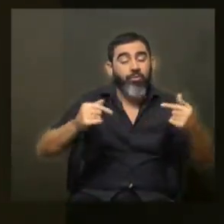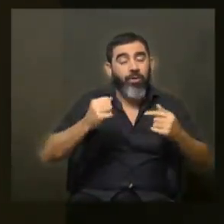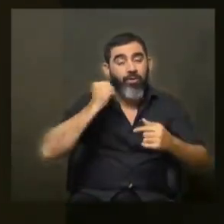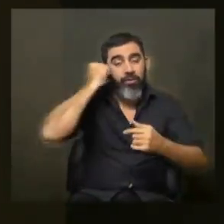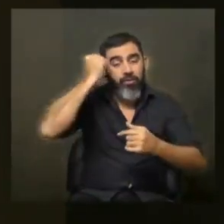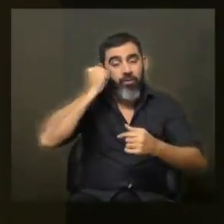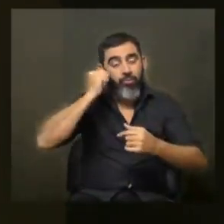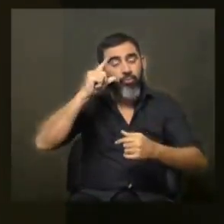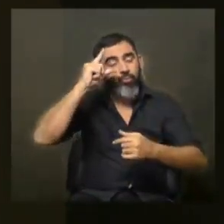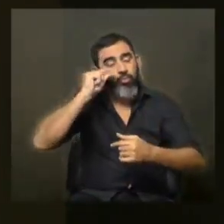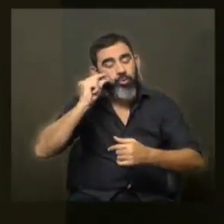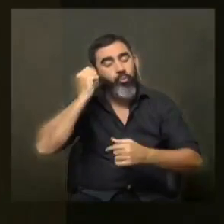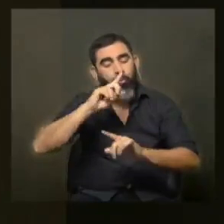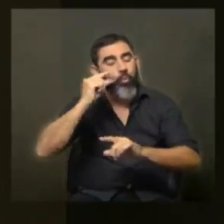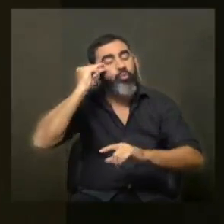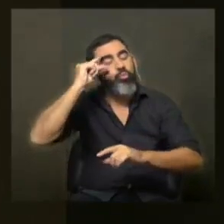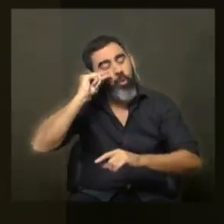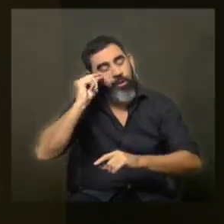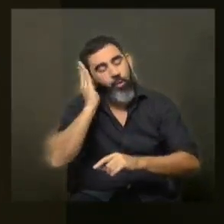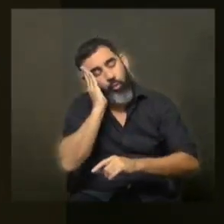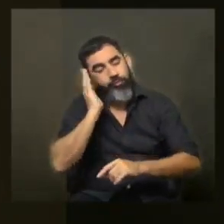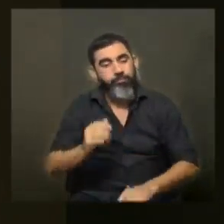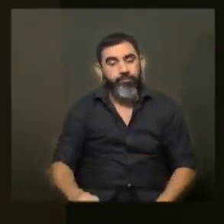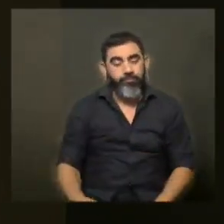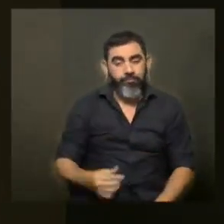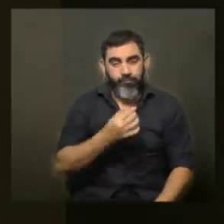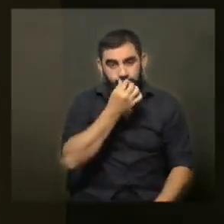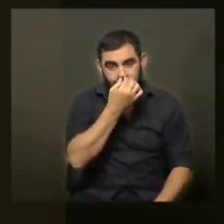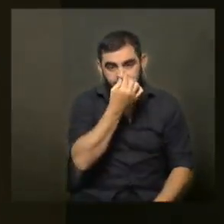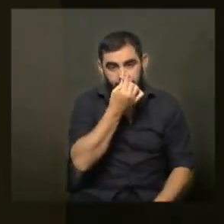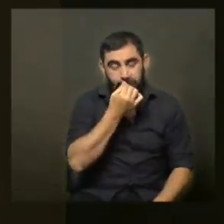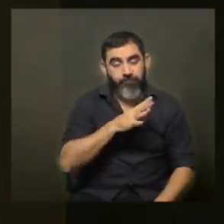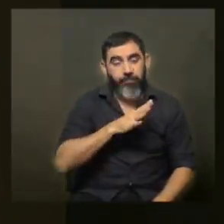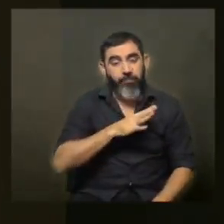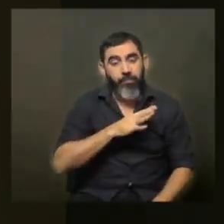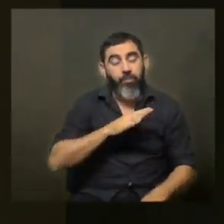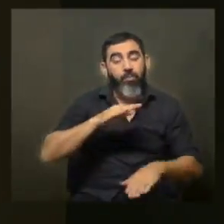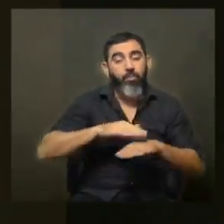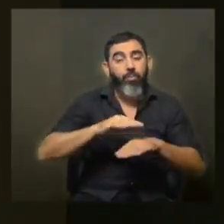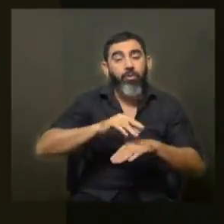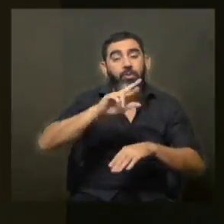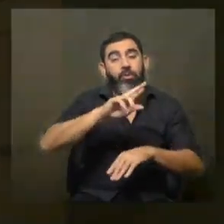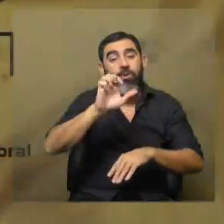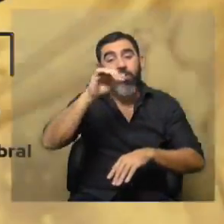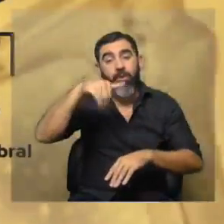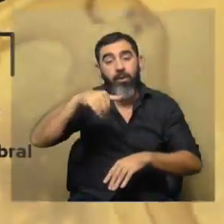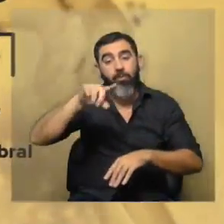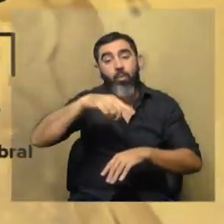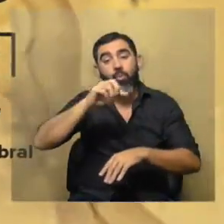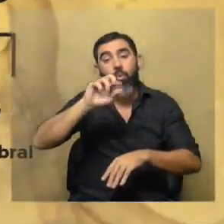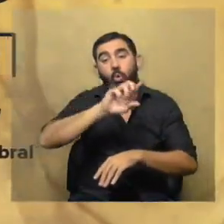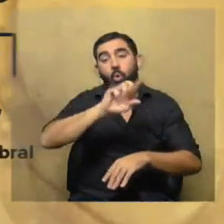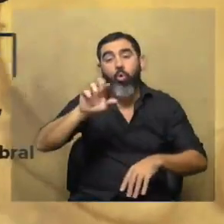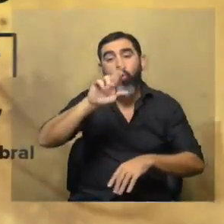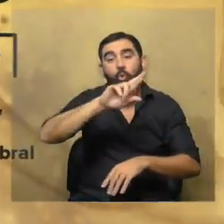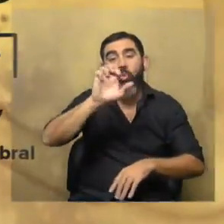vez escuchamos hablar. Es un poco la placa que vemos ahora. Hay una fase REM y otra fase no REM, que tiene que ver con el grado de